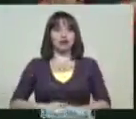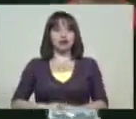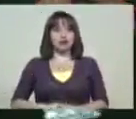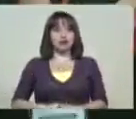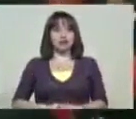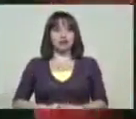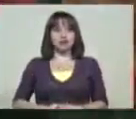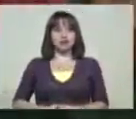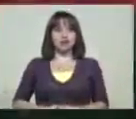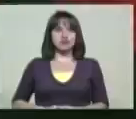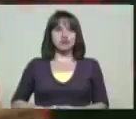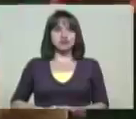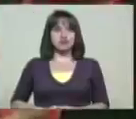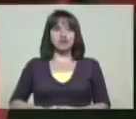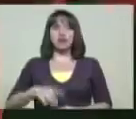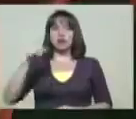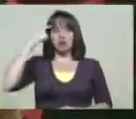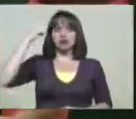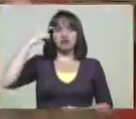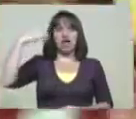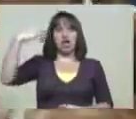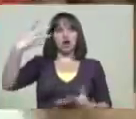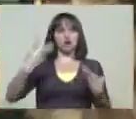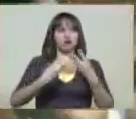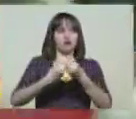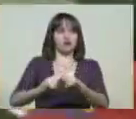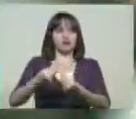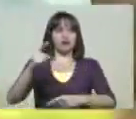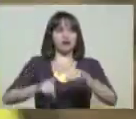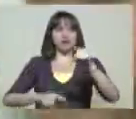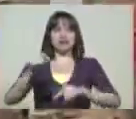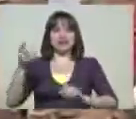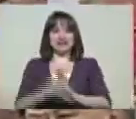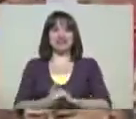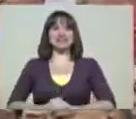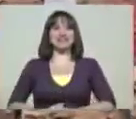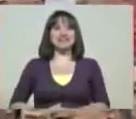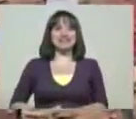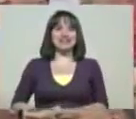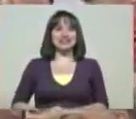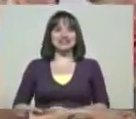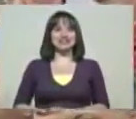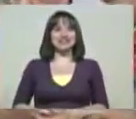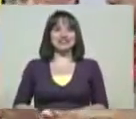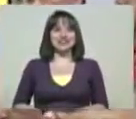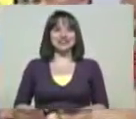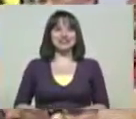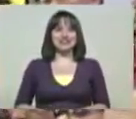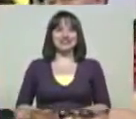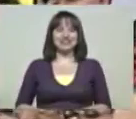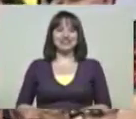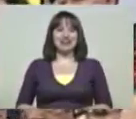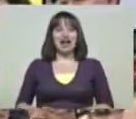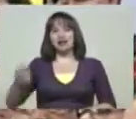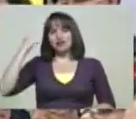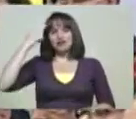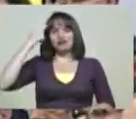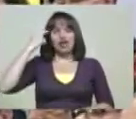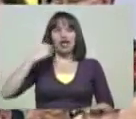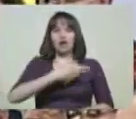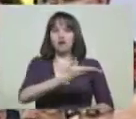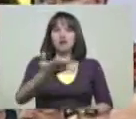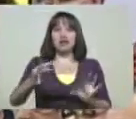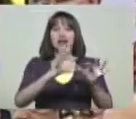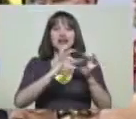sé que ustedes nunca me han dejado solo mí y jamás me dejarán solos yo sé que yo soy uno de ustedes